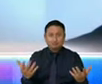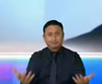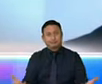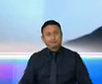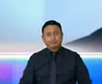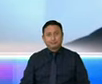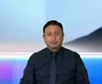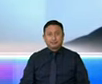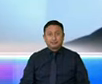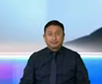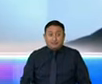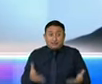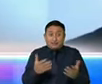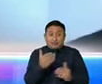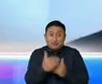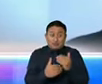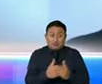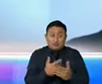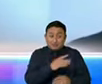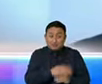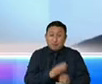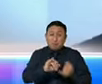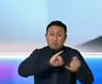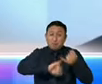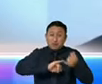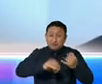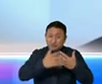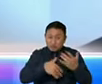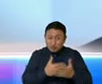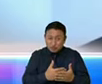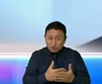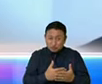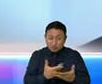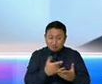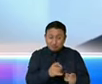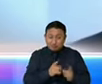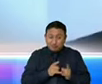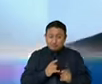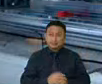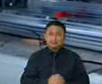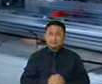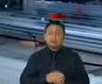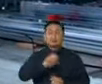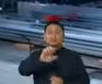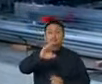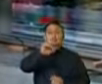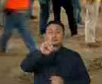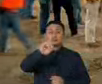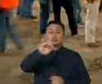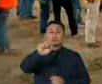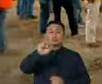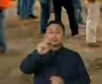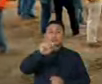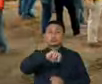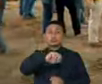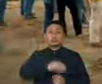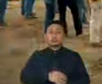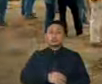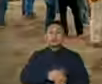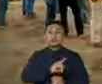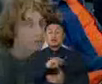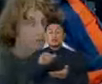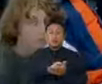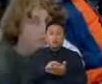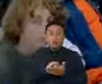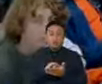pues estamos llevando todos esos tóxicos a un asunto de sentido común. Edison Severino, quien dirigió el sindicato de la local 78 de Nueva